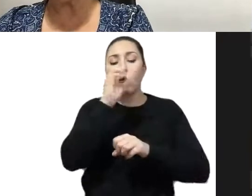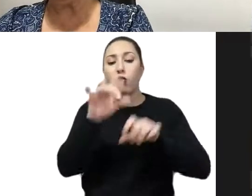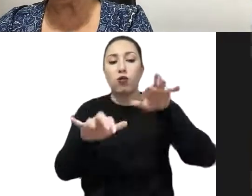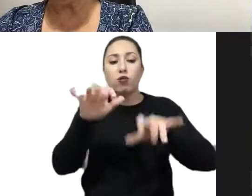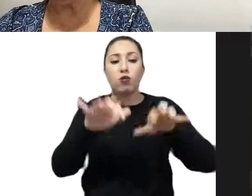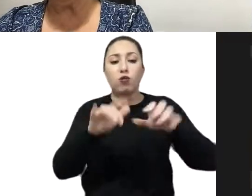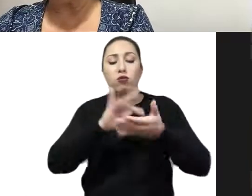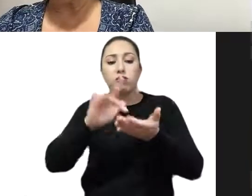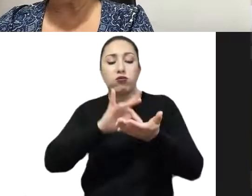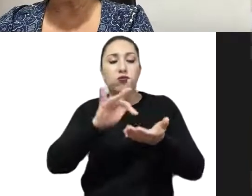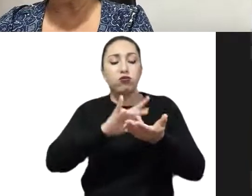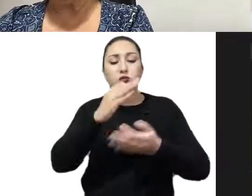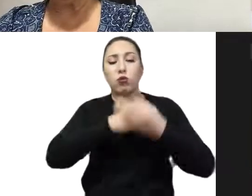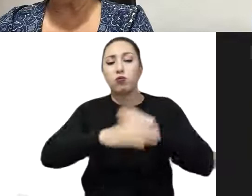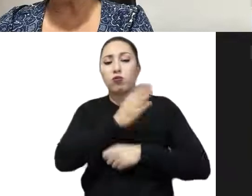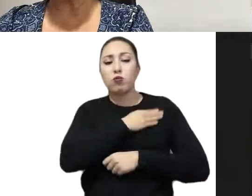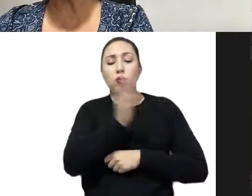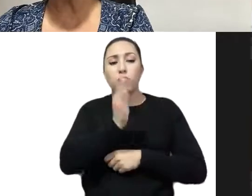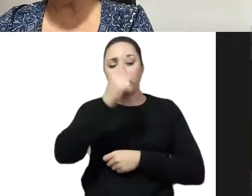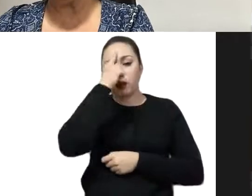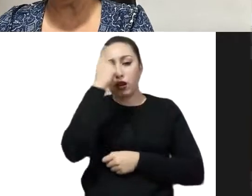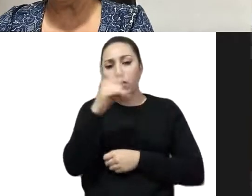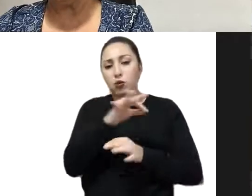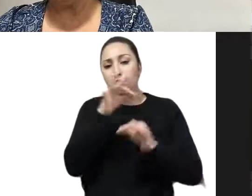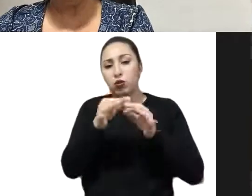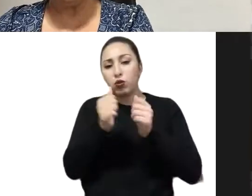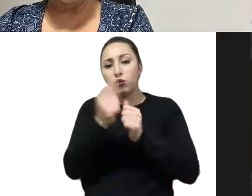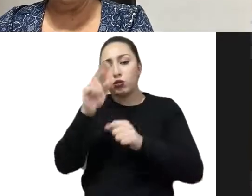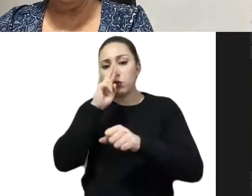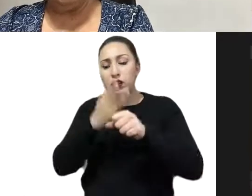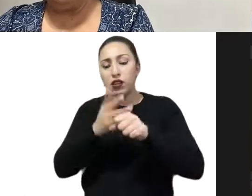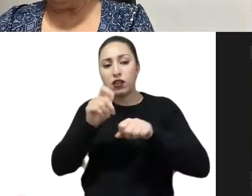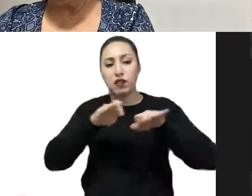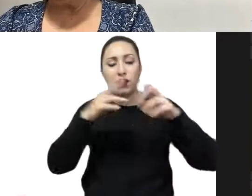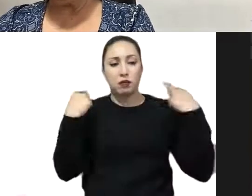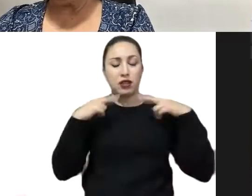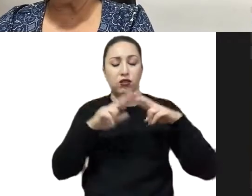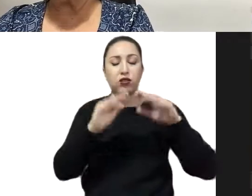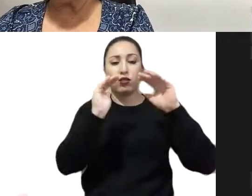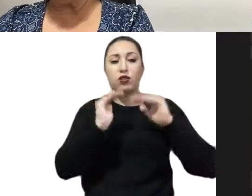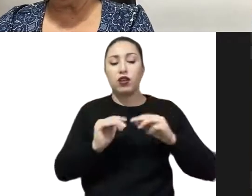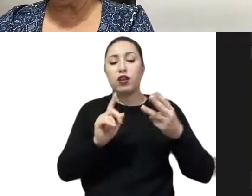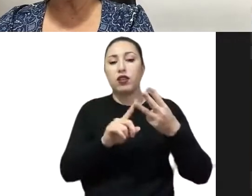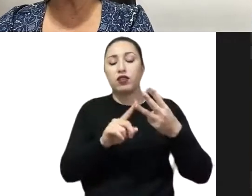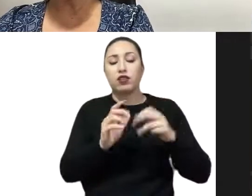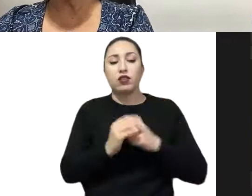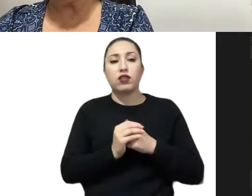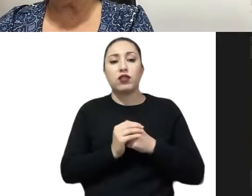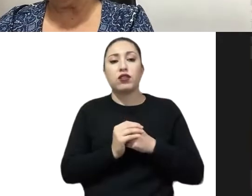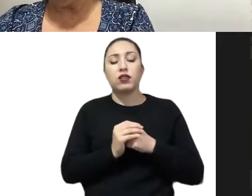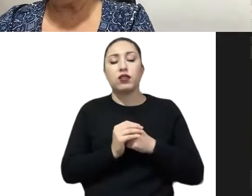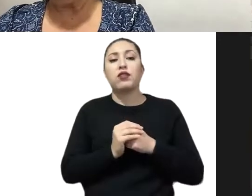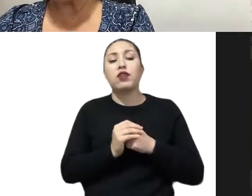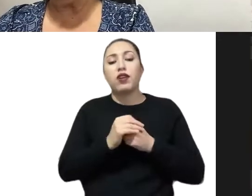buenas condiciones para el desempeño de su labor. Tercero, fomentar el respeto a la labor